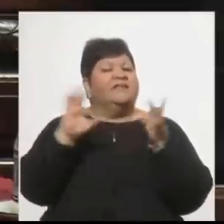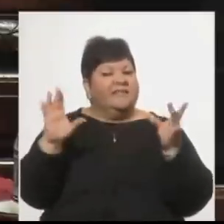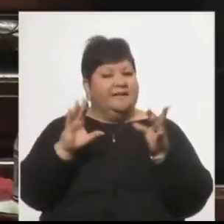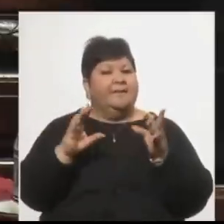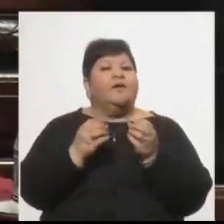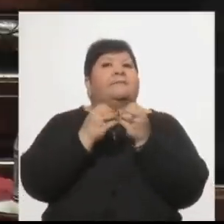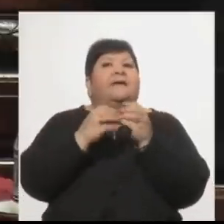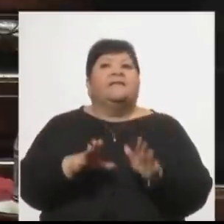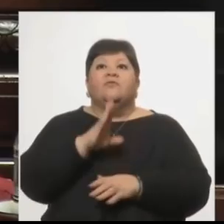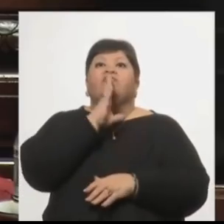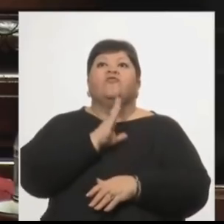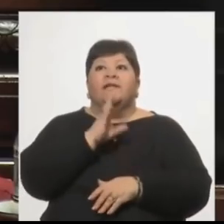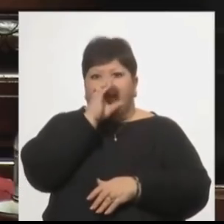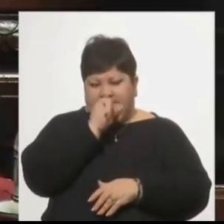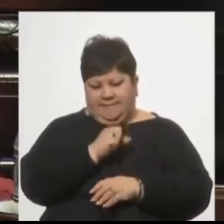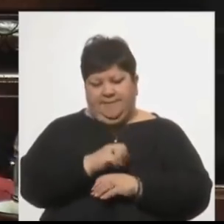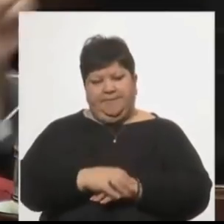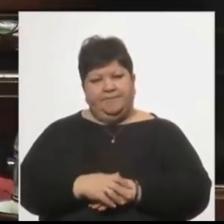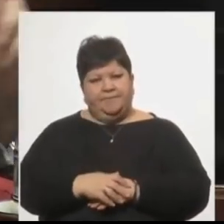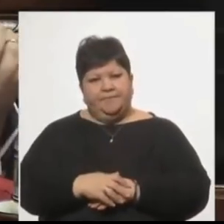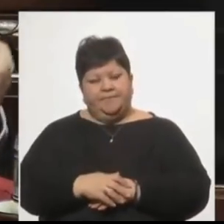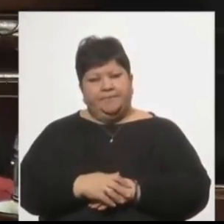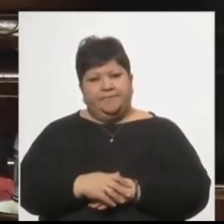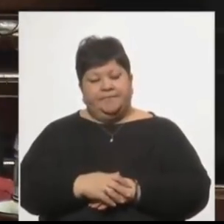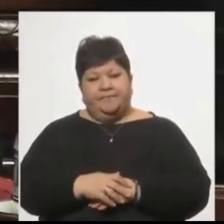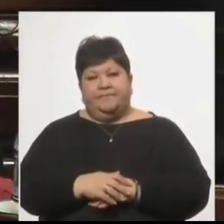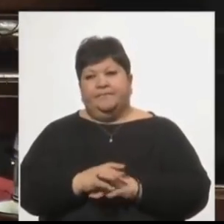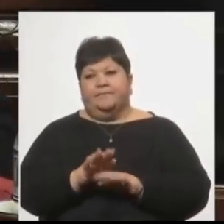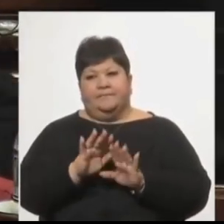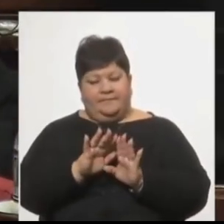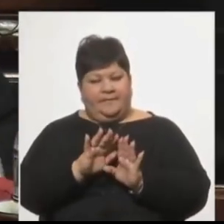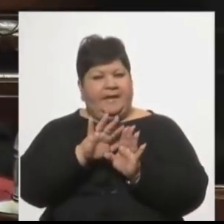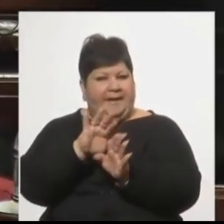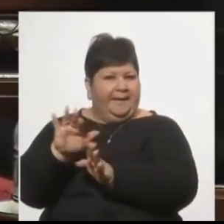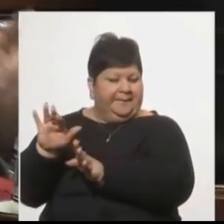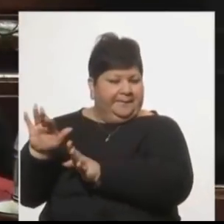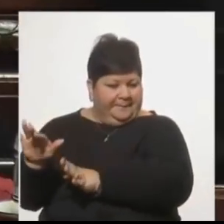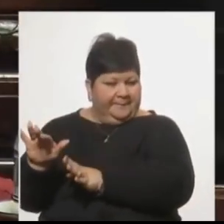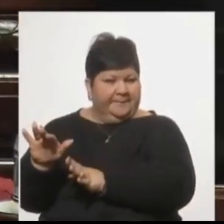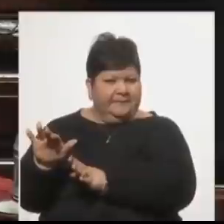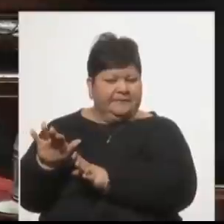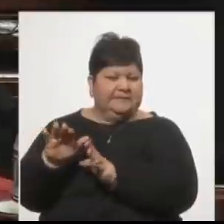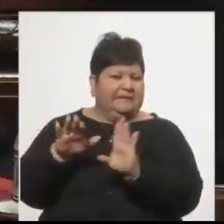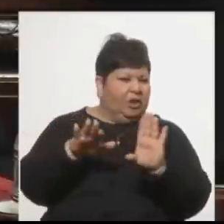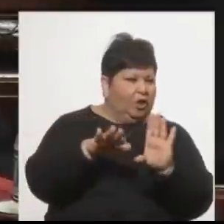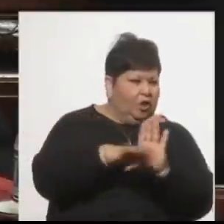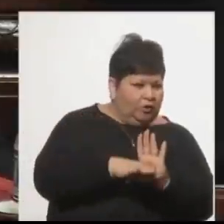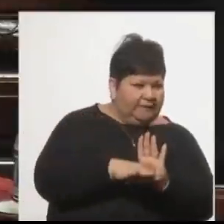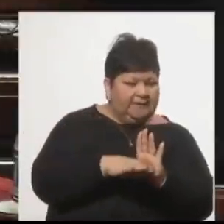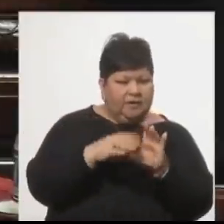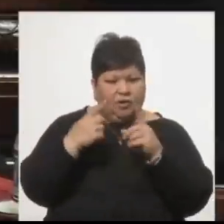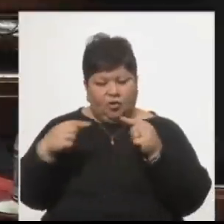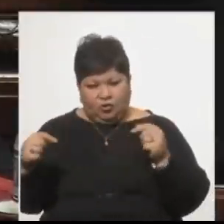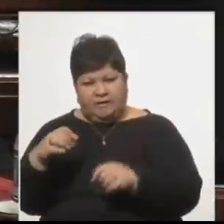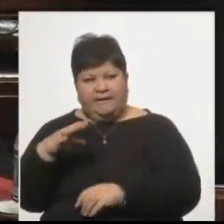perdido la tolerancia. Y más allá de los extravíos o concordancias que podamos haber